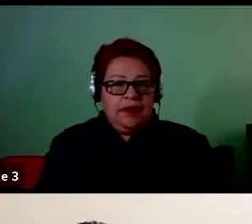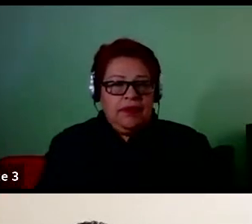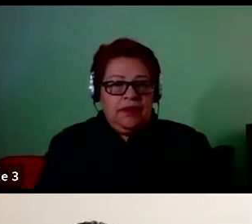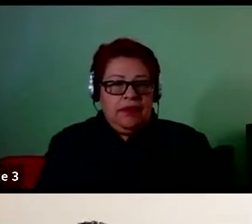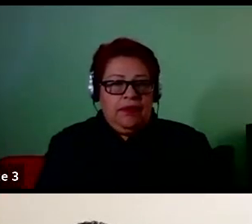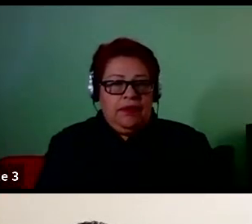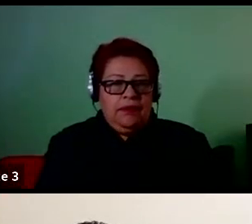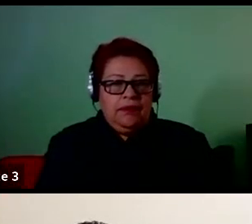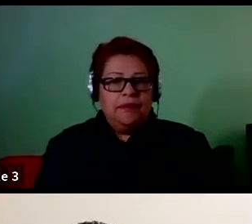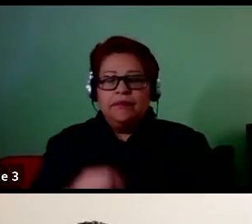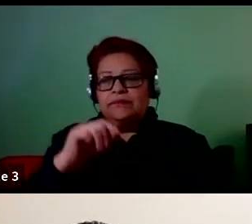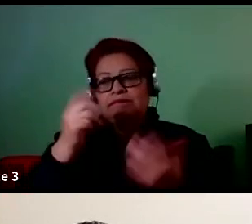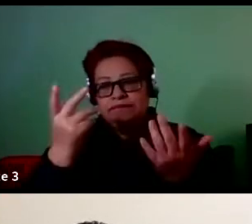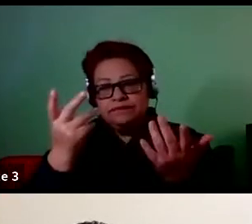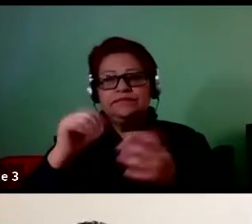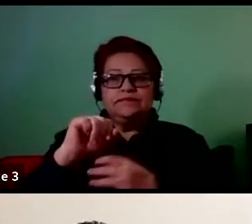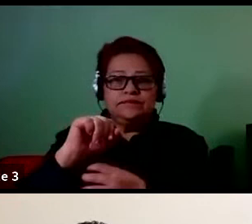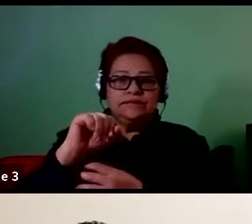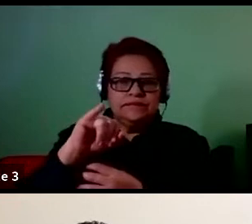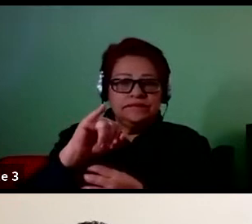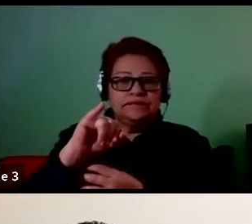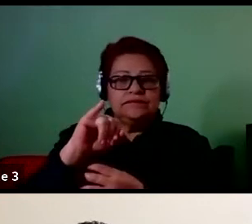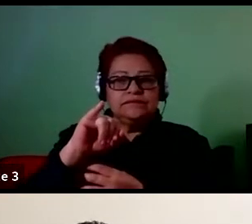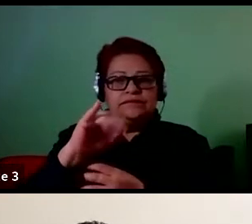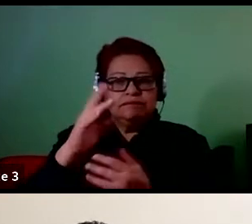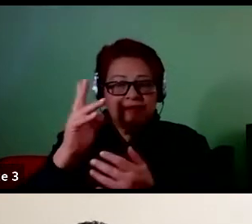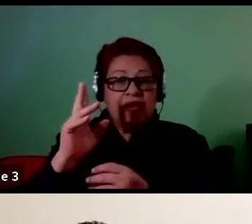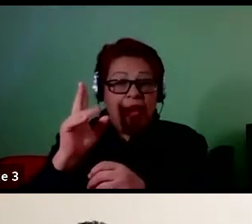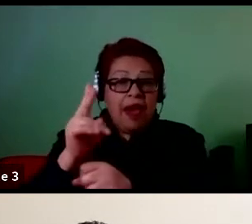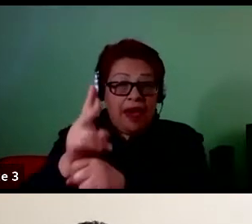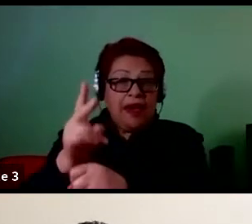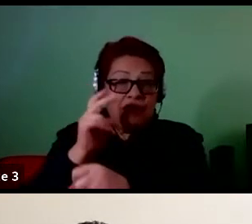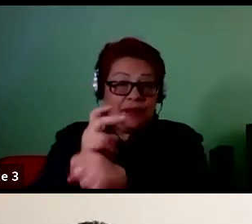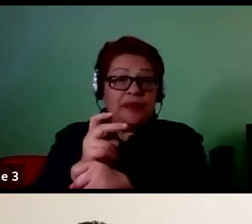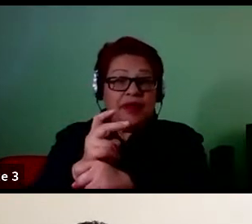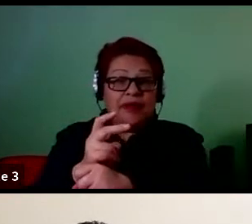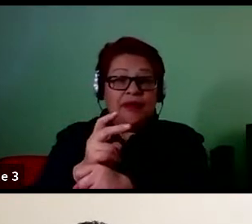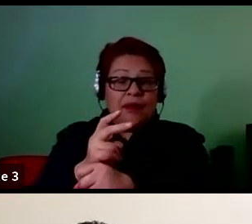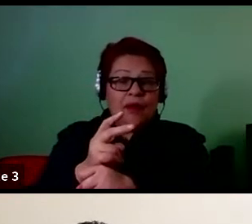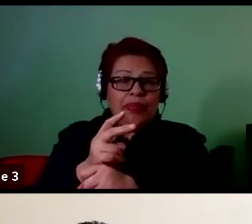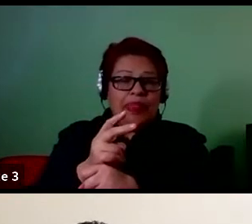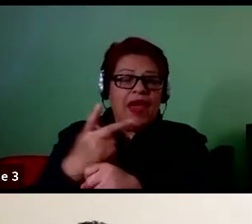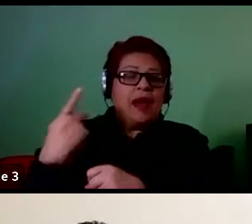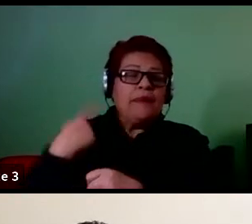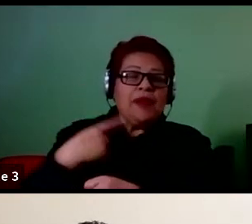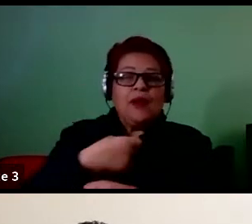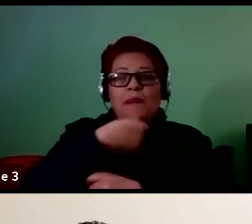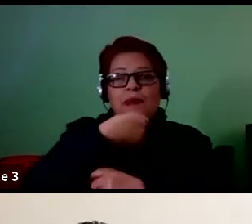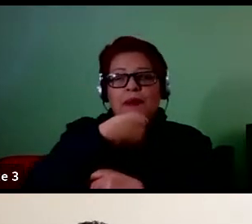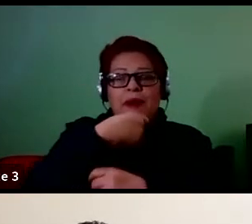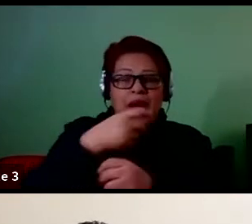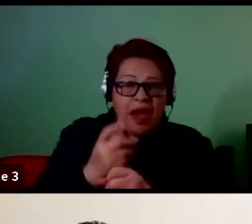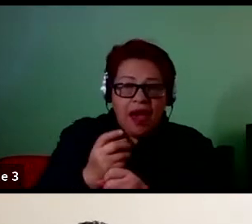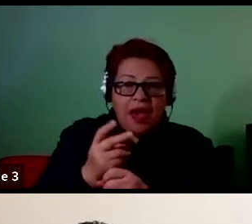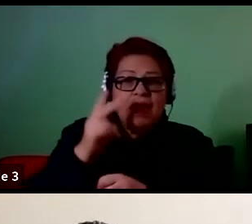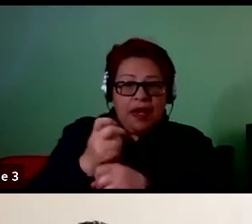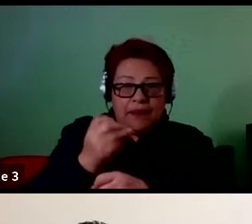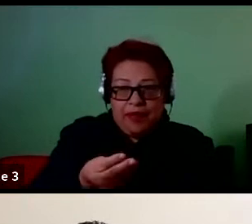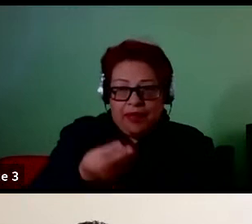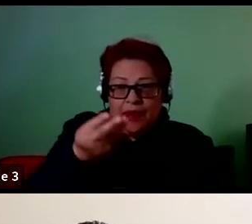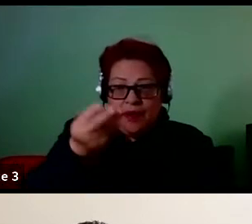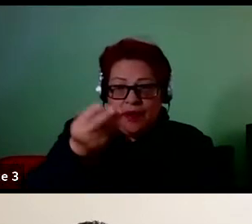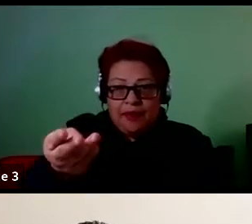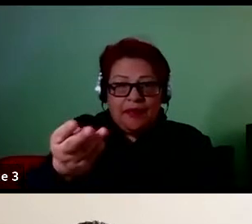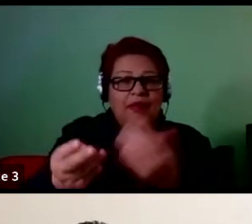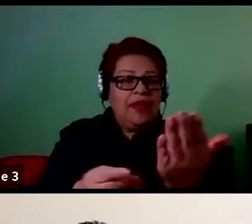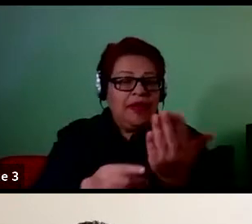Sí, evidentemente en la invitación a los ponentes, que se aceptan sugerencias, como les decía hace rato,